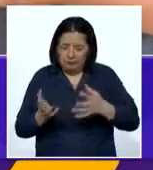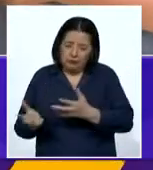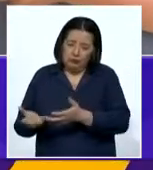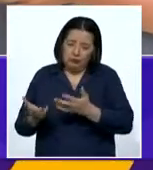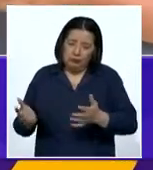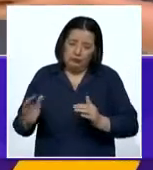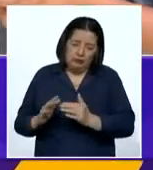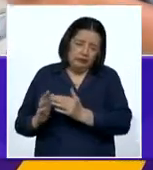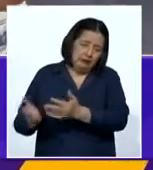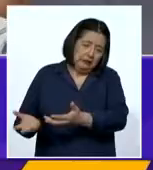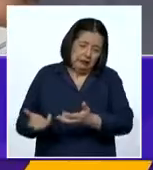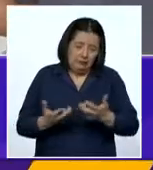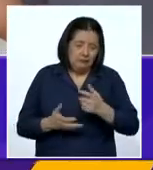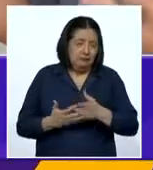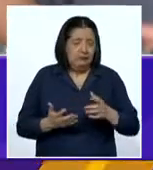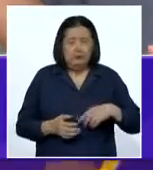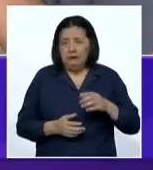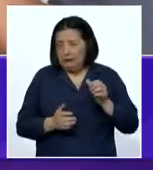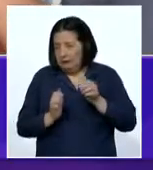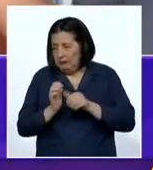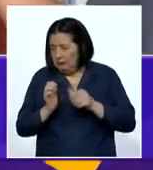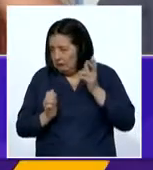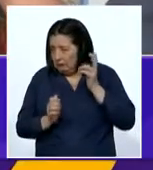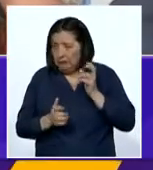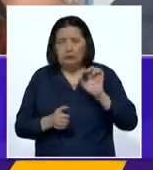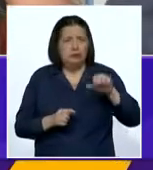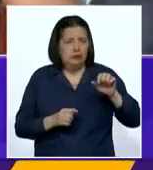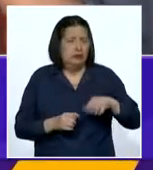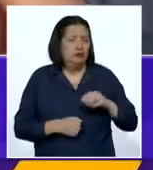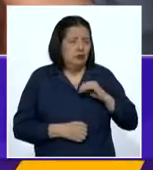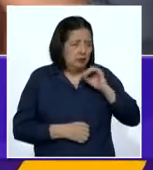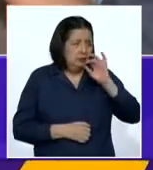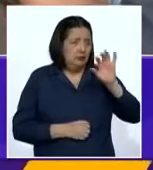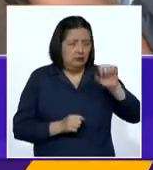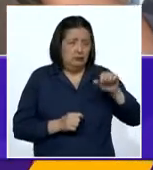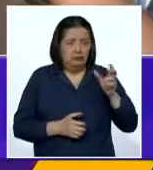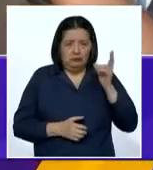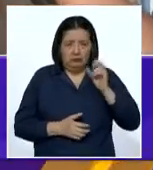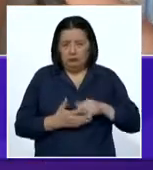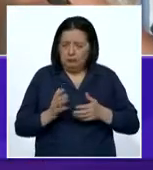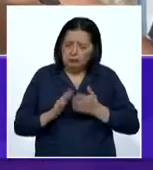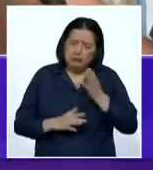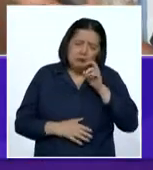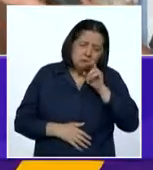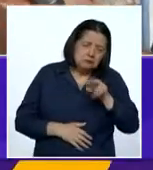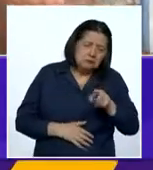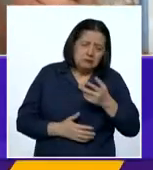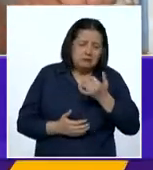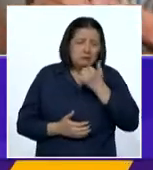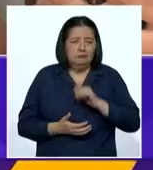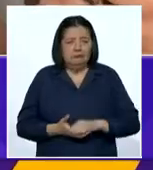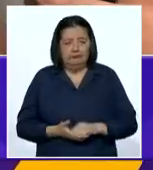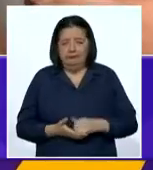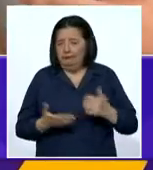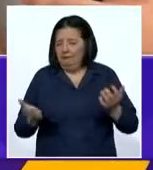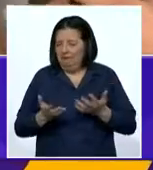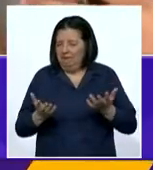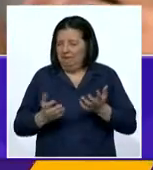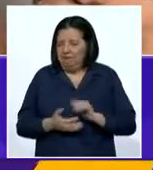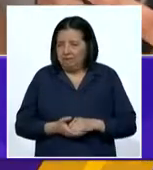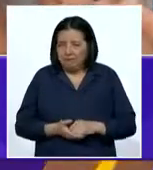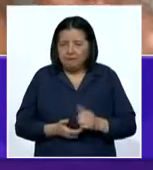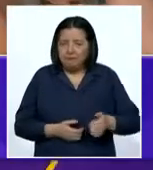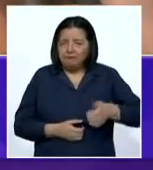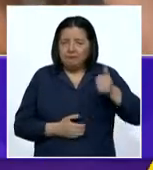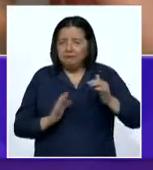Sí, con mi hermana. ¿Y escucharon ahí los maullidos? Los maullidos escuchamos y fuimos a verlo, pues, porque estaban llorando. ¿Dónde estaban los